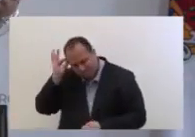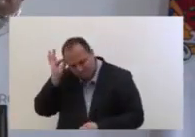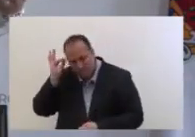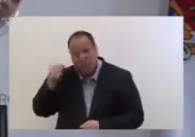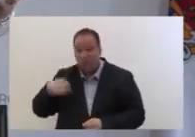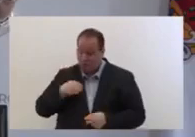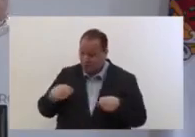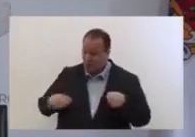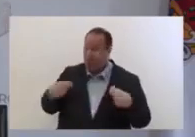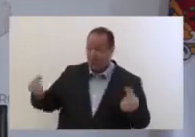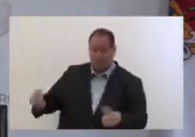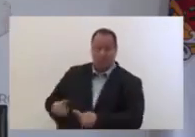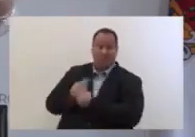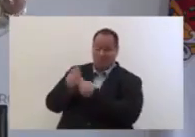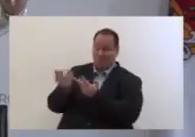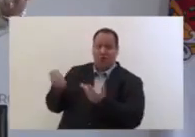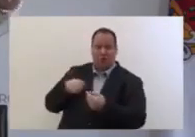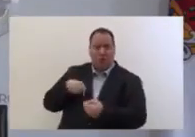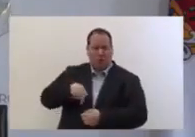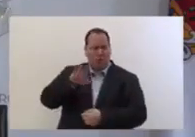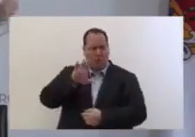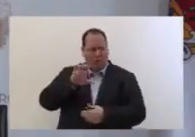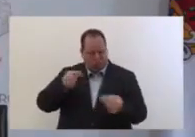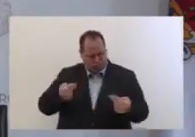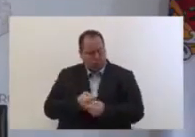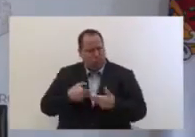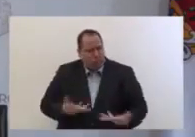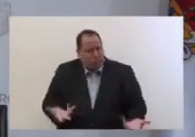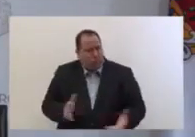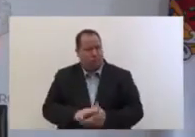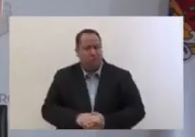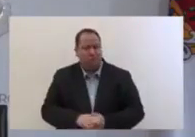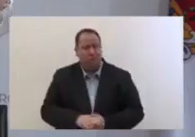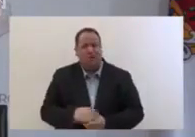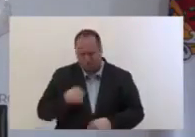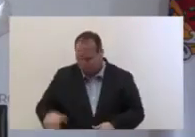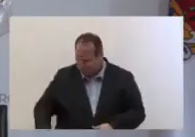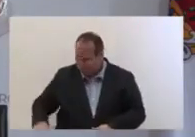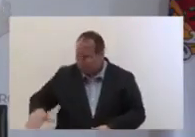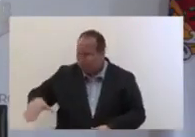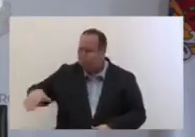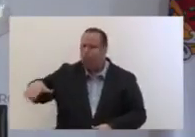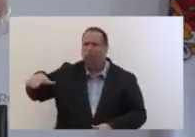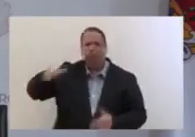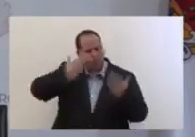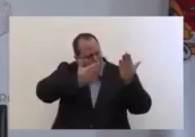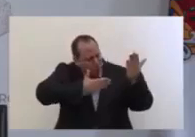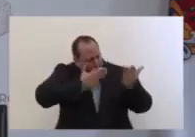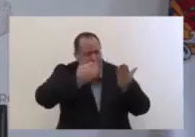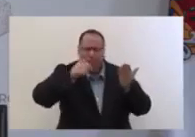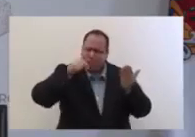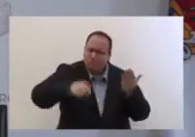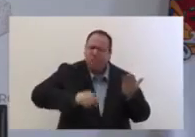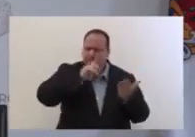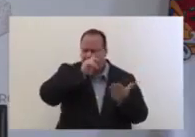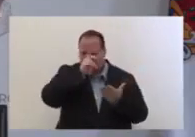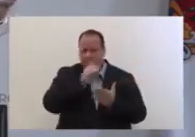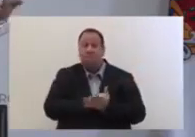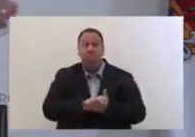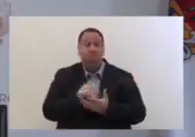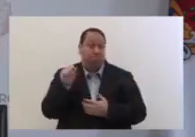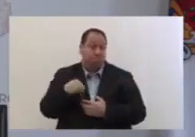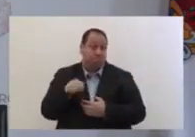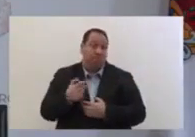donde nacimos muchos de nosotros. Yo aquí nací en Baja California, entonces aquí crecí, aquí me formé, aquí estudié y